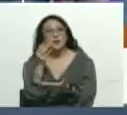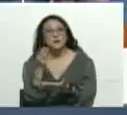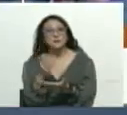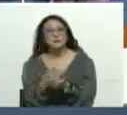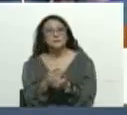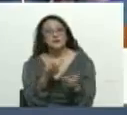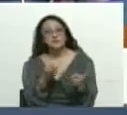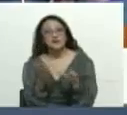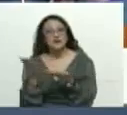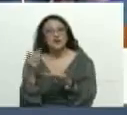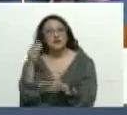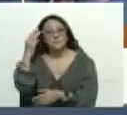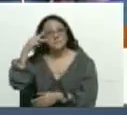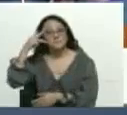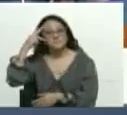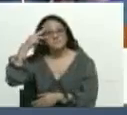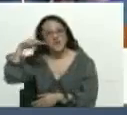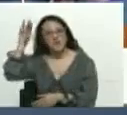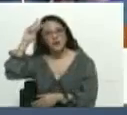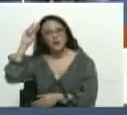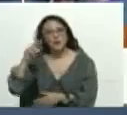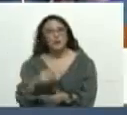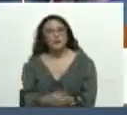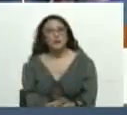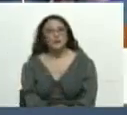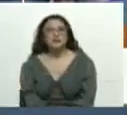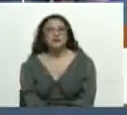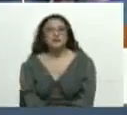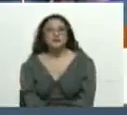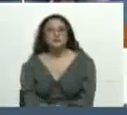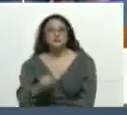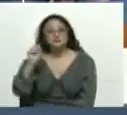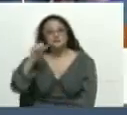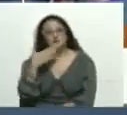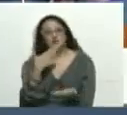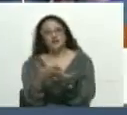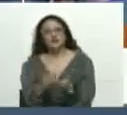más bienvenido desde México Muchas gracias